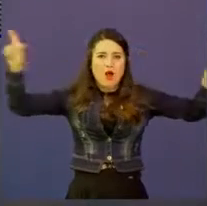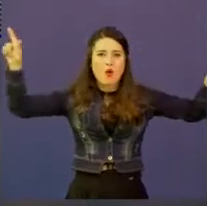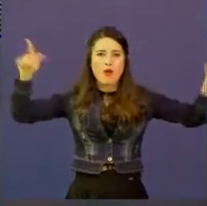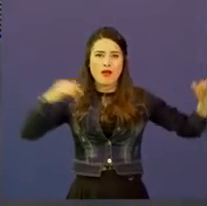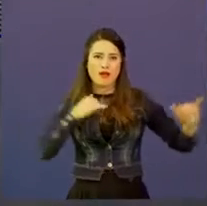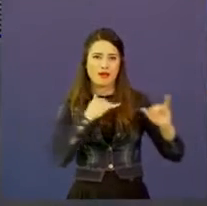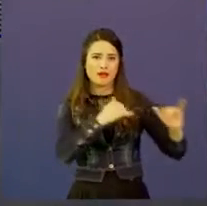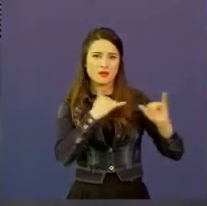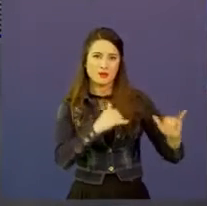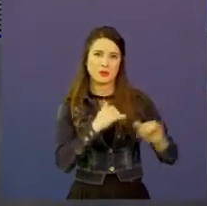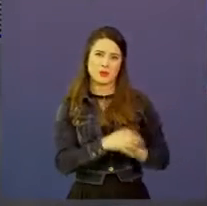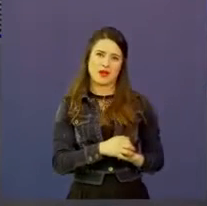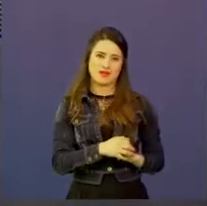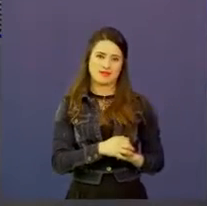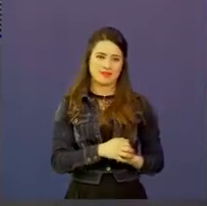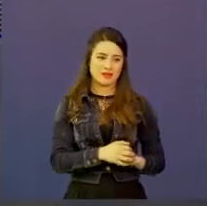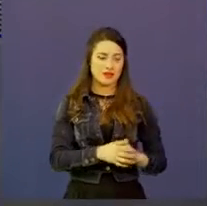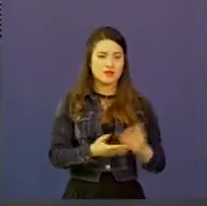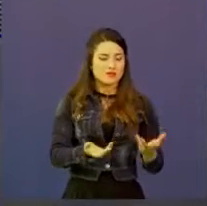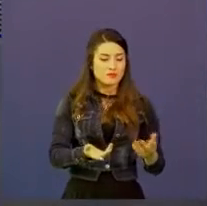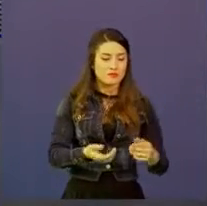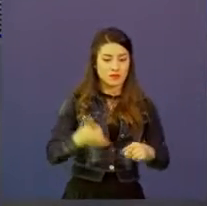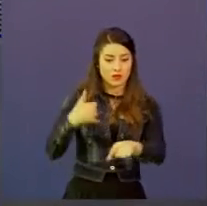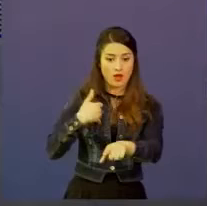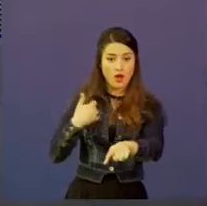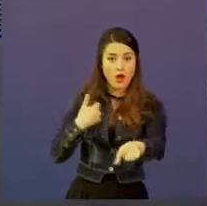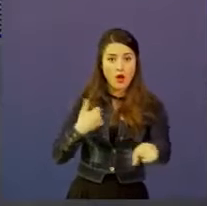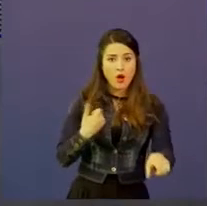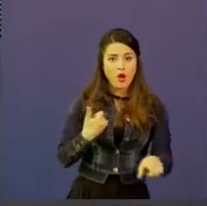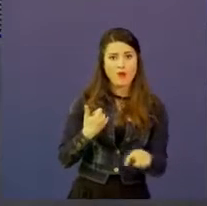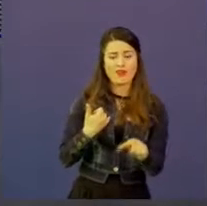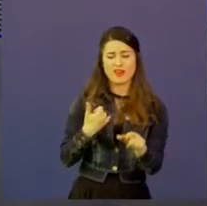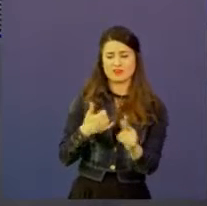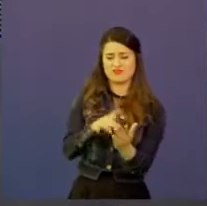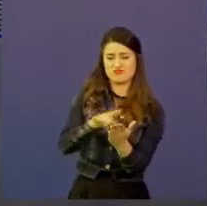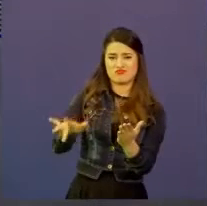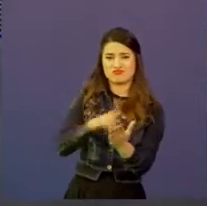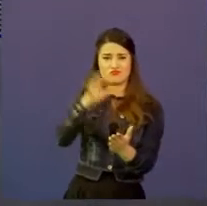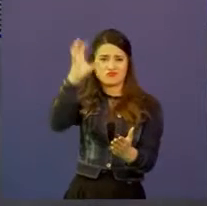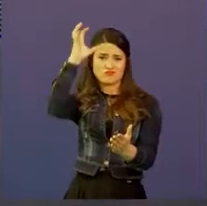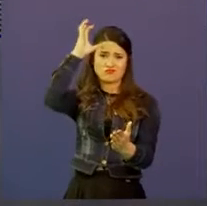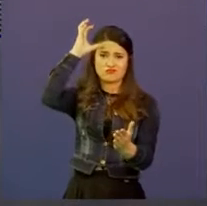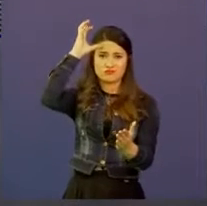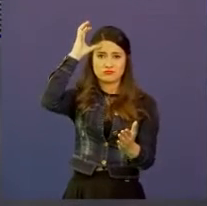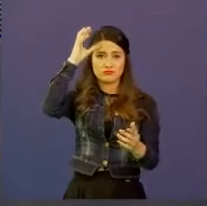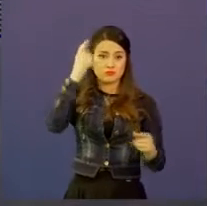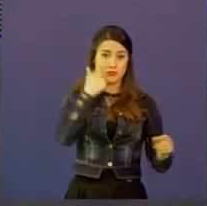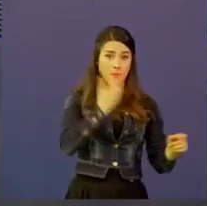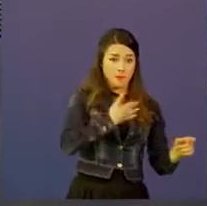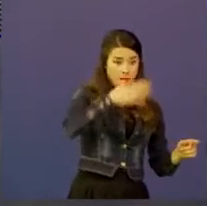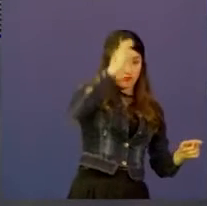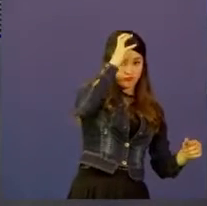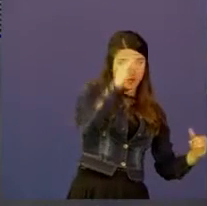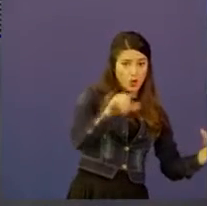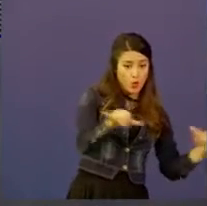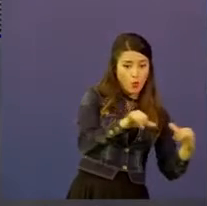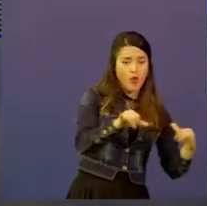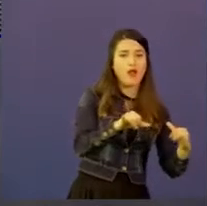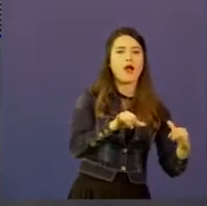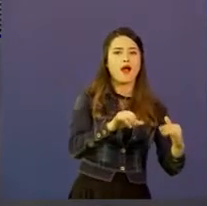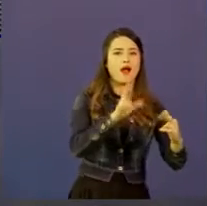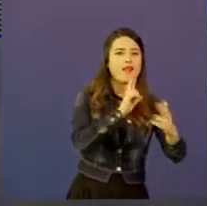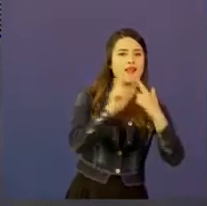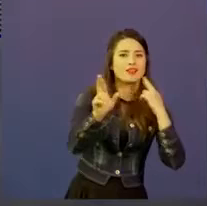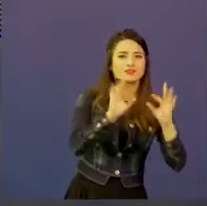nativos digitales, nosotros vamos a lograr mejorar esas relaciones. Pretender que